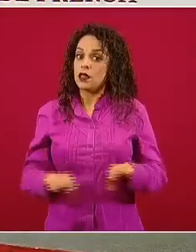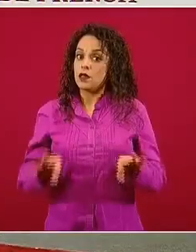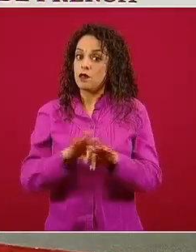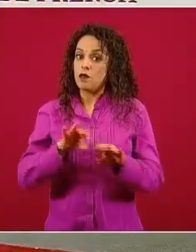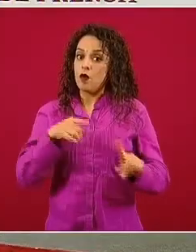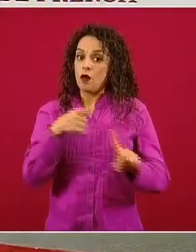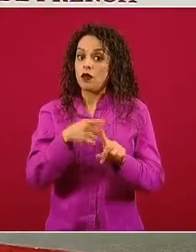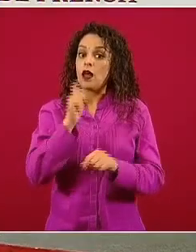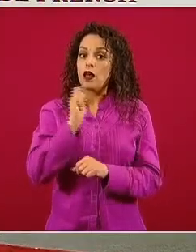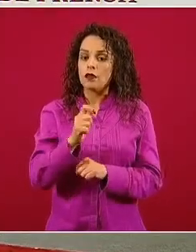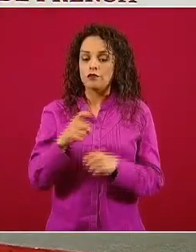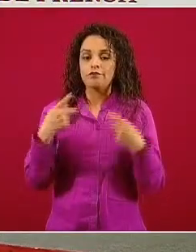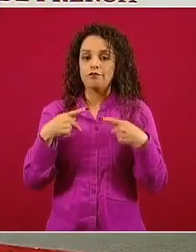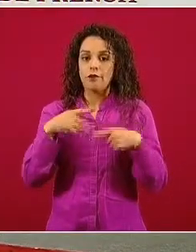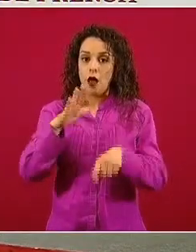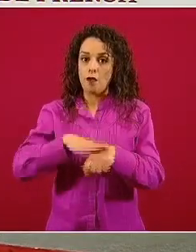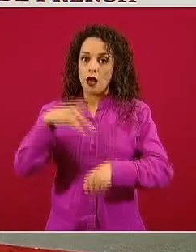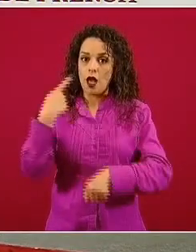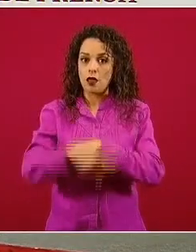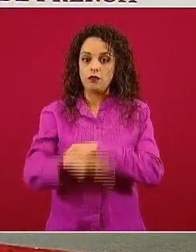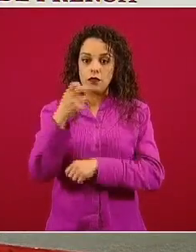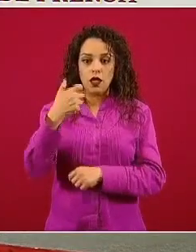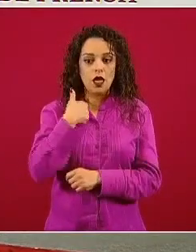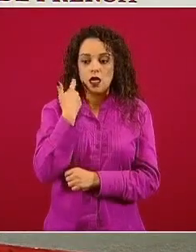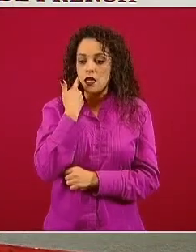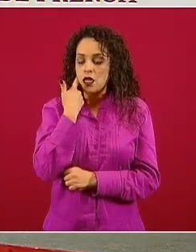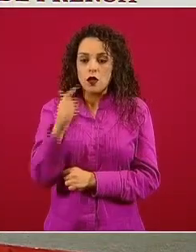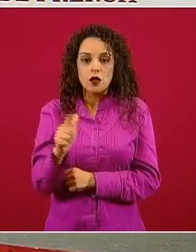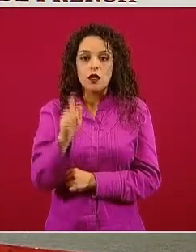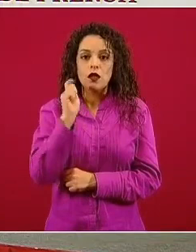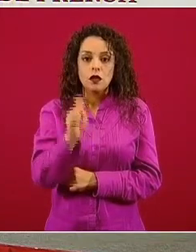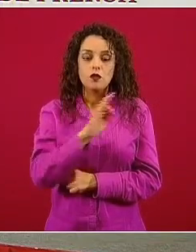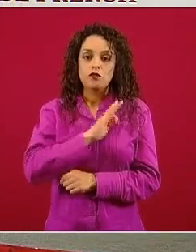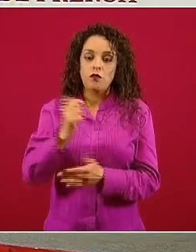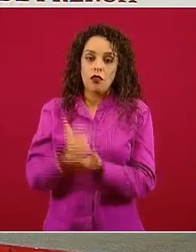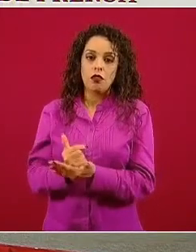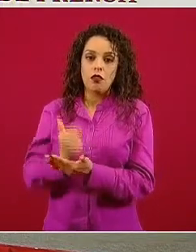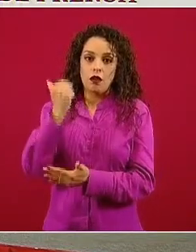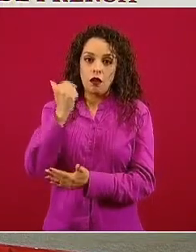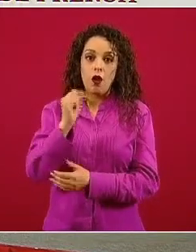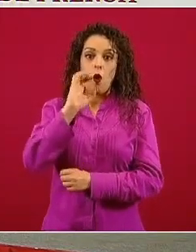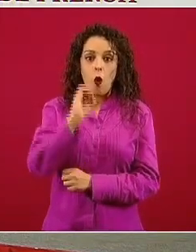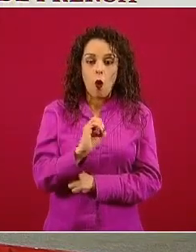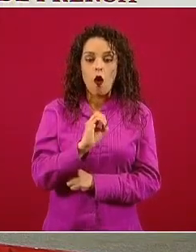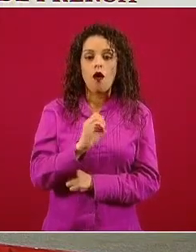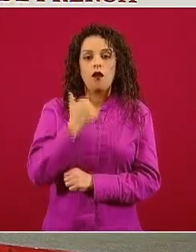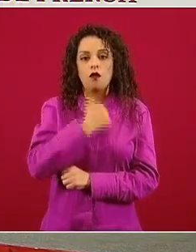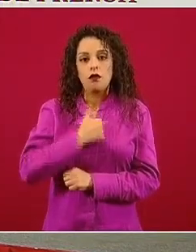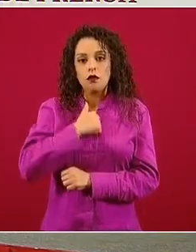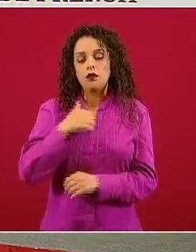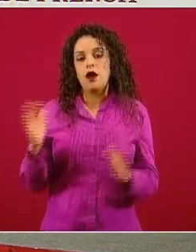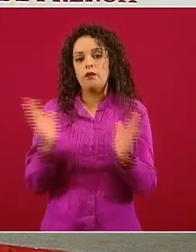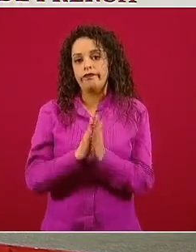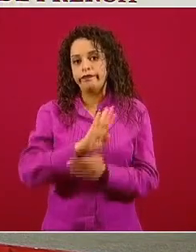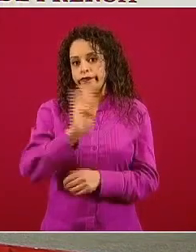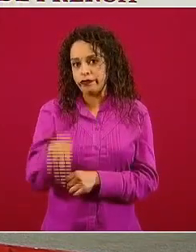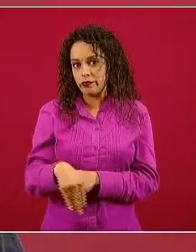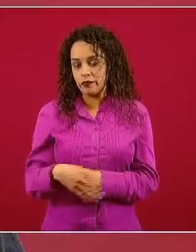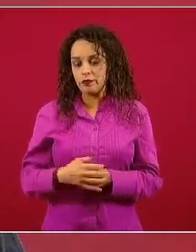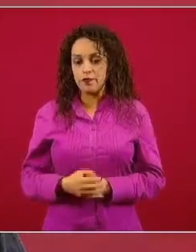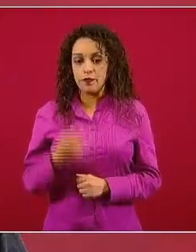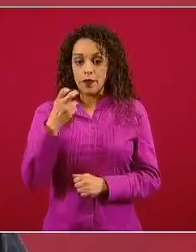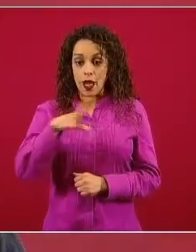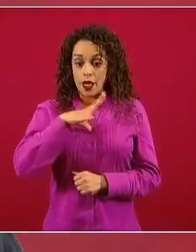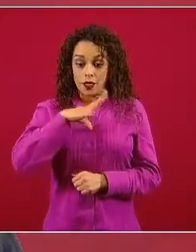precisamente grupos de riesgo, que es donde no quiero que suceda un agravamiento y posteriormente una defunción. Entonces, cuando se tenga toda